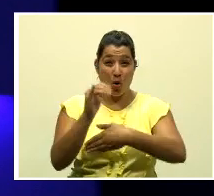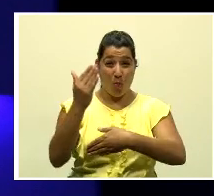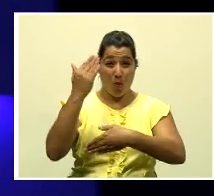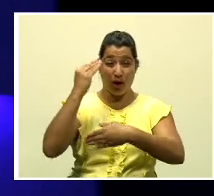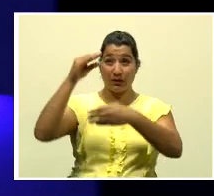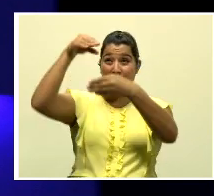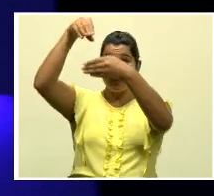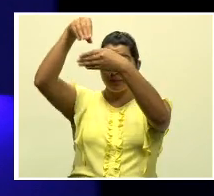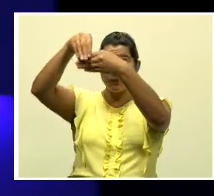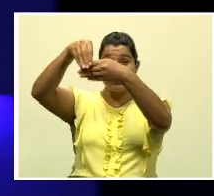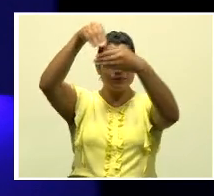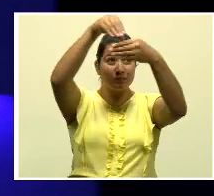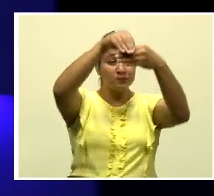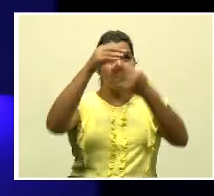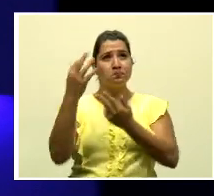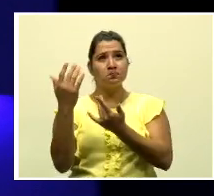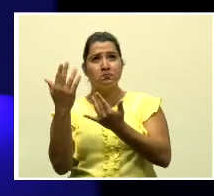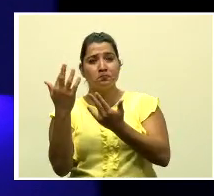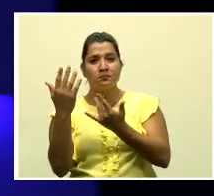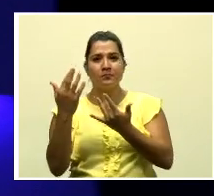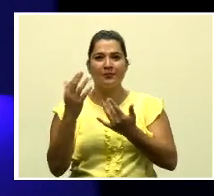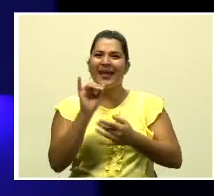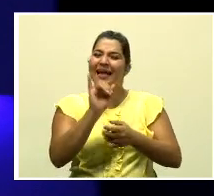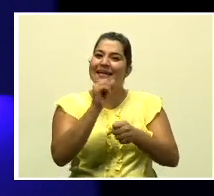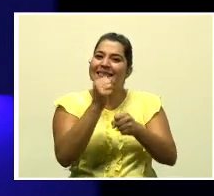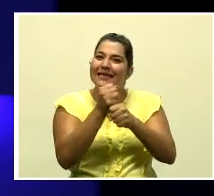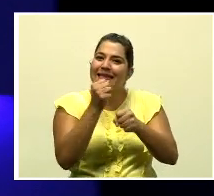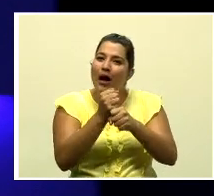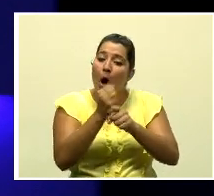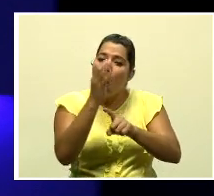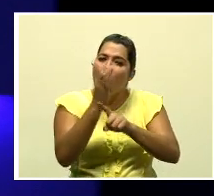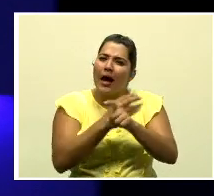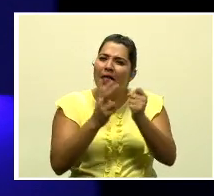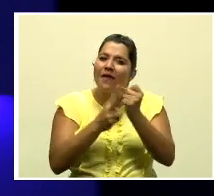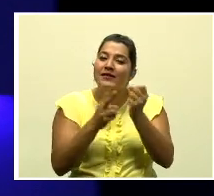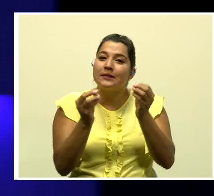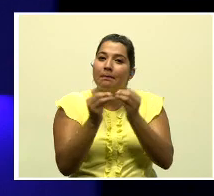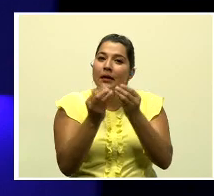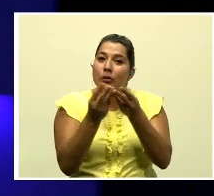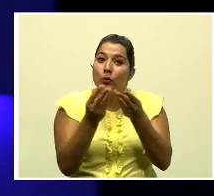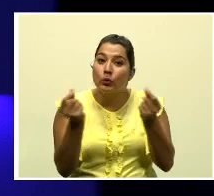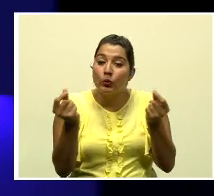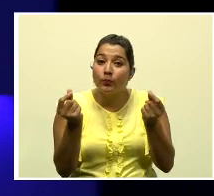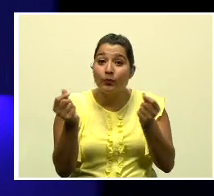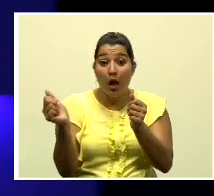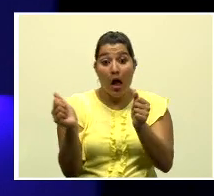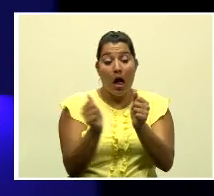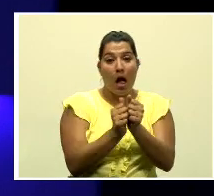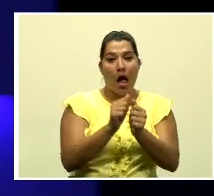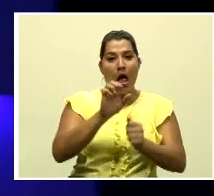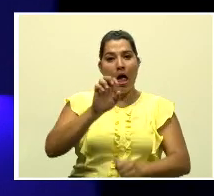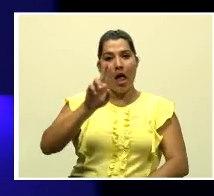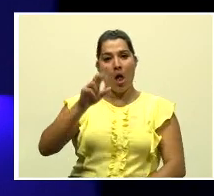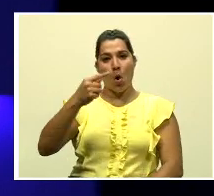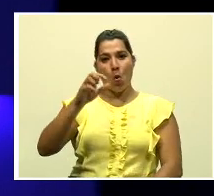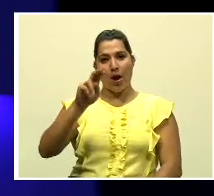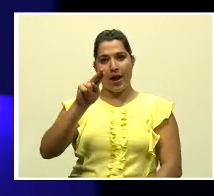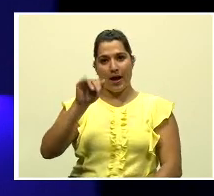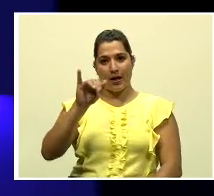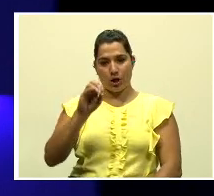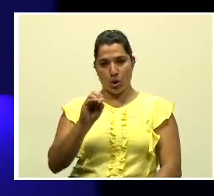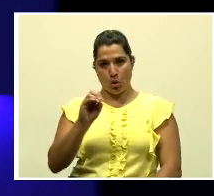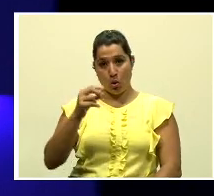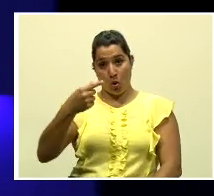oficios maravillosos que están cada vez más en retirada. Eugenio García es uno de los maestros de